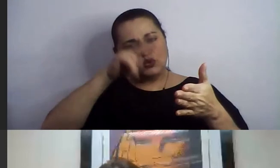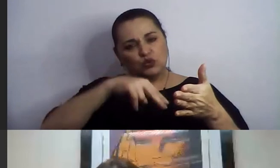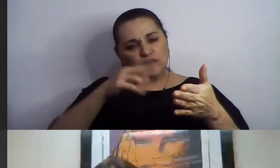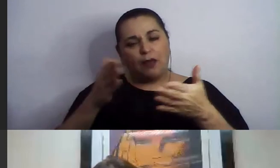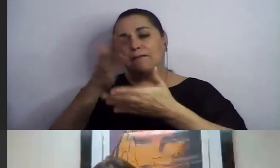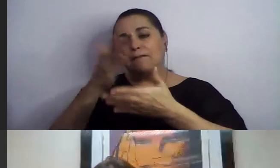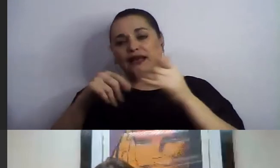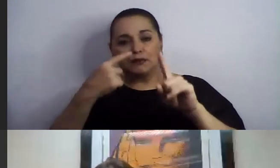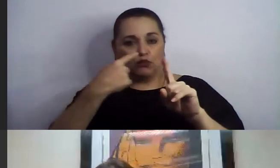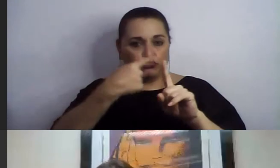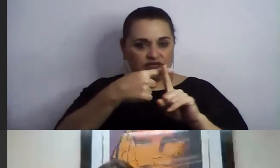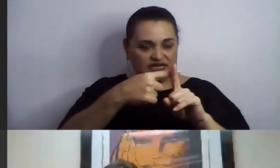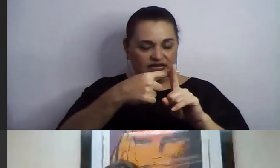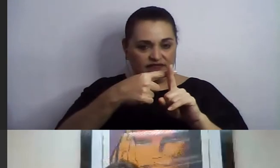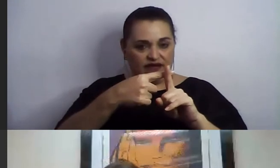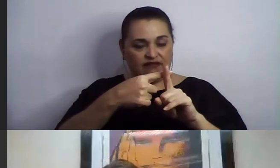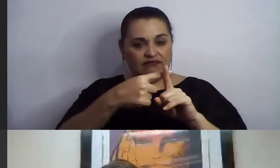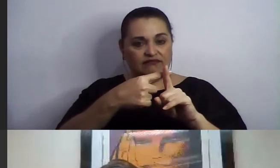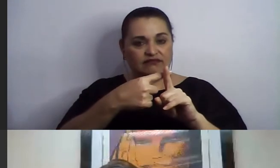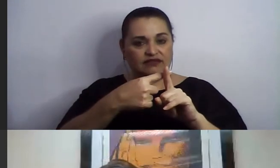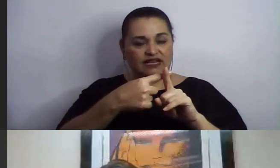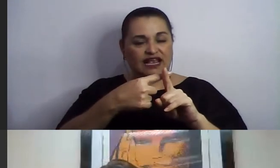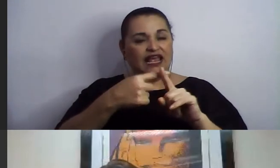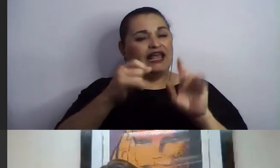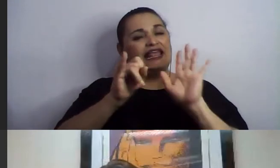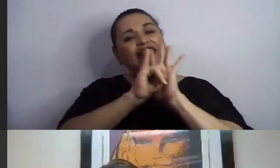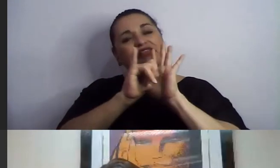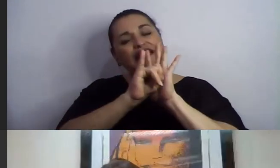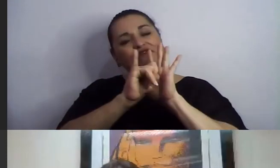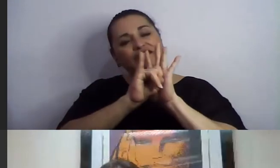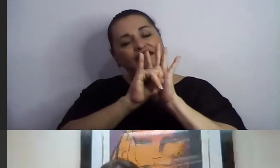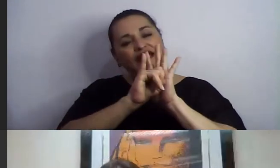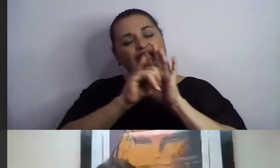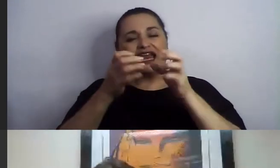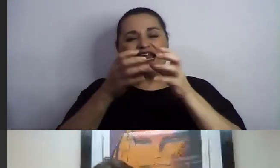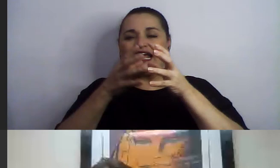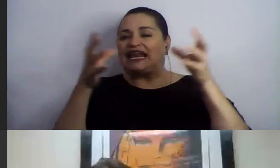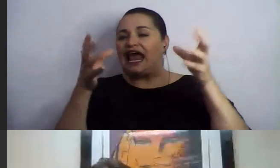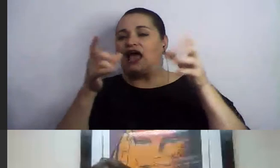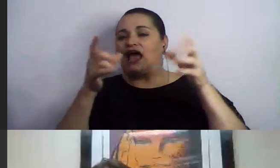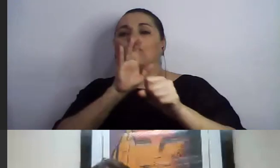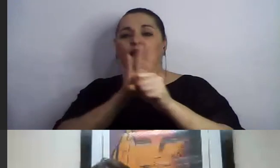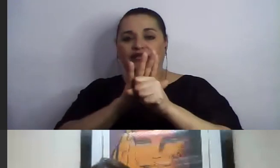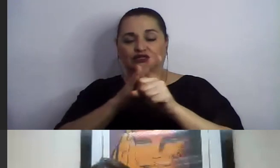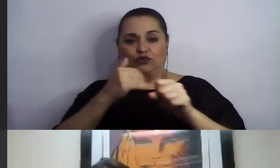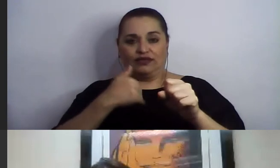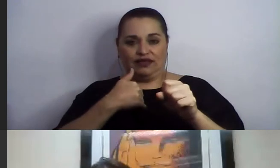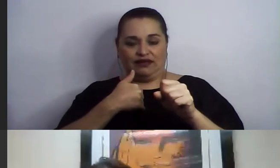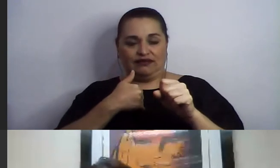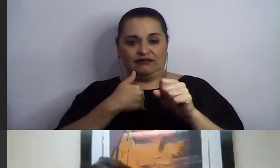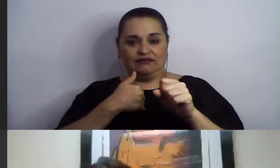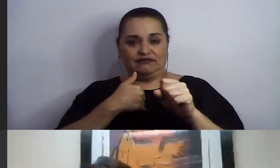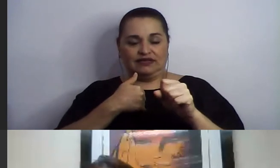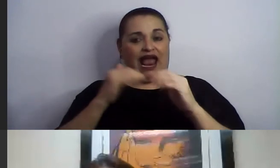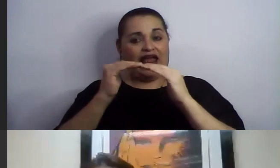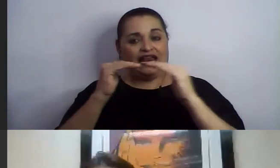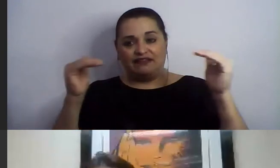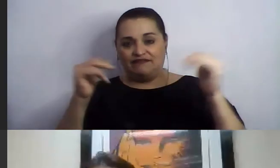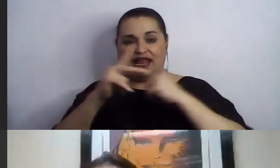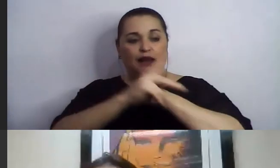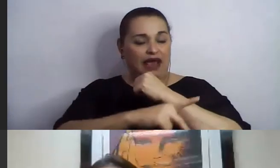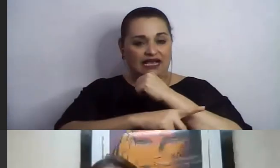parte positiva en el sentido de identificar el gran compromiso que hay a nivel país